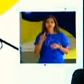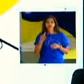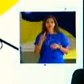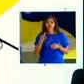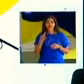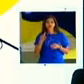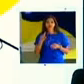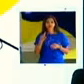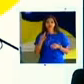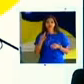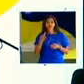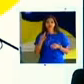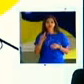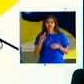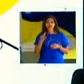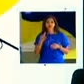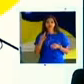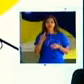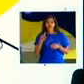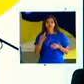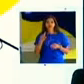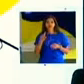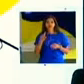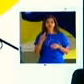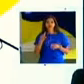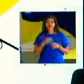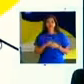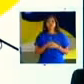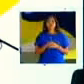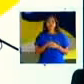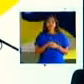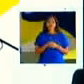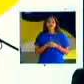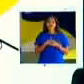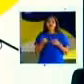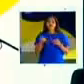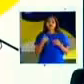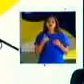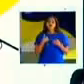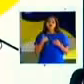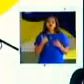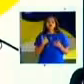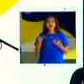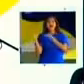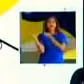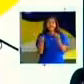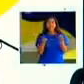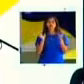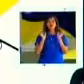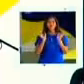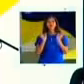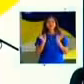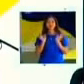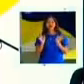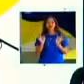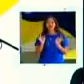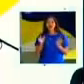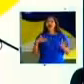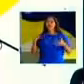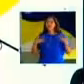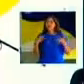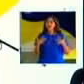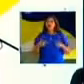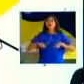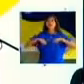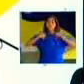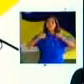Venezuela, como cabía esperar, y los funcionarios del gobierno estadounidense señalaron que se espera un nuevo paquete de sanciones que podrían estar vinculadas a un embargo